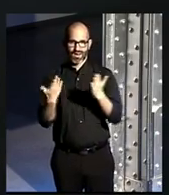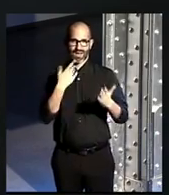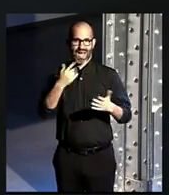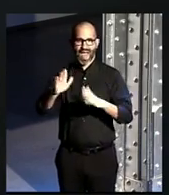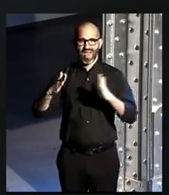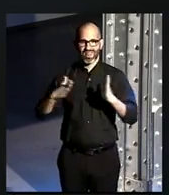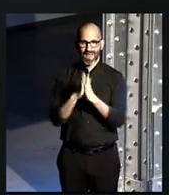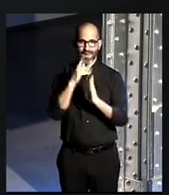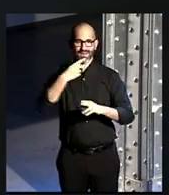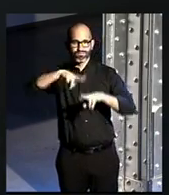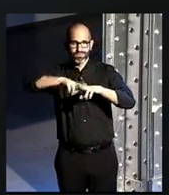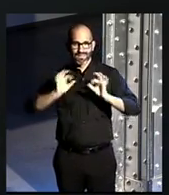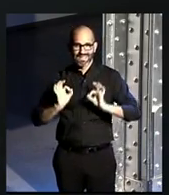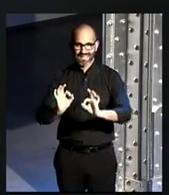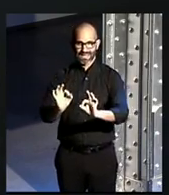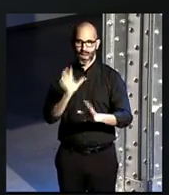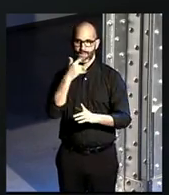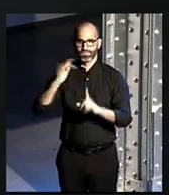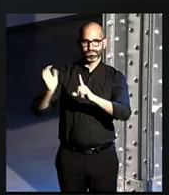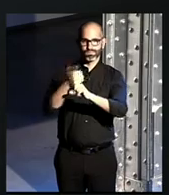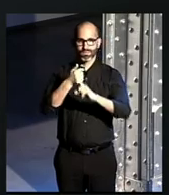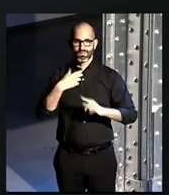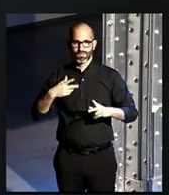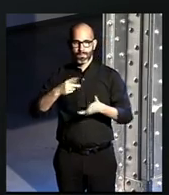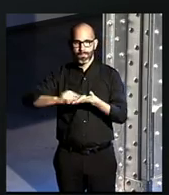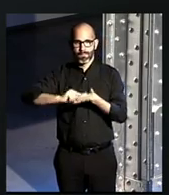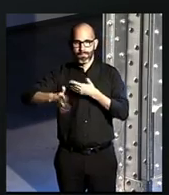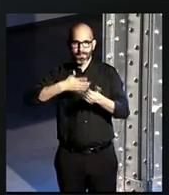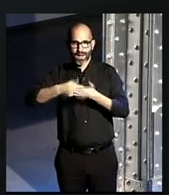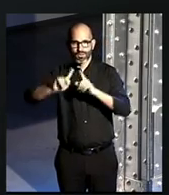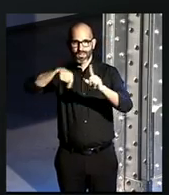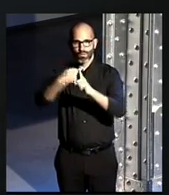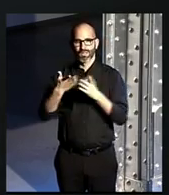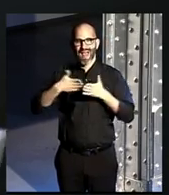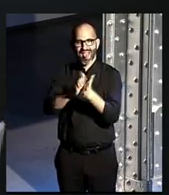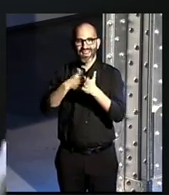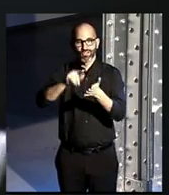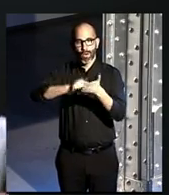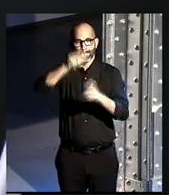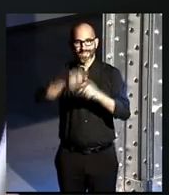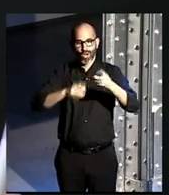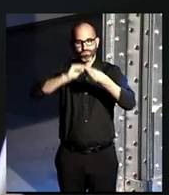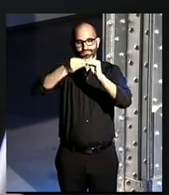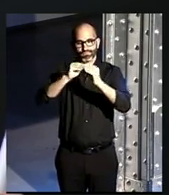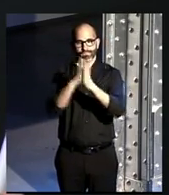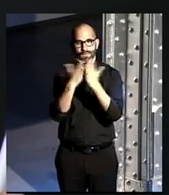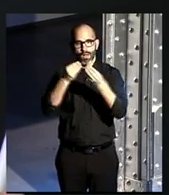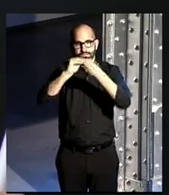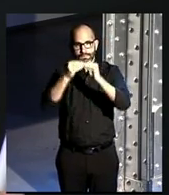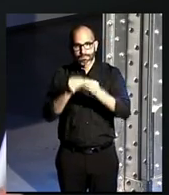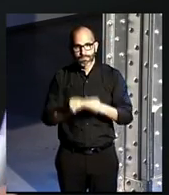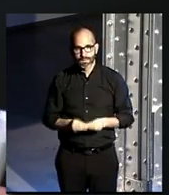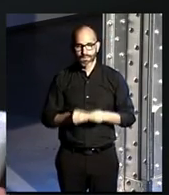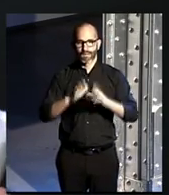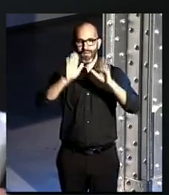encontrado el manuscrito, todo, y Hachette, el editor, digamos, porque el editor llamó, yo me acuerdo,